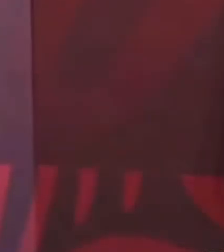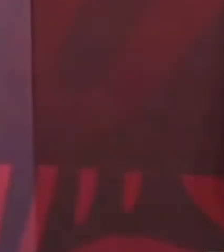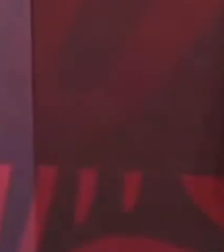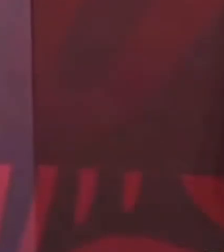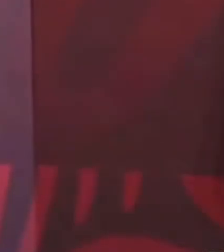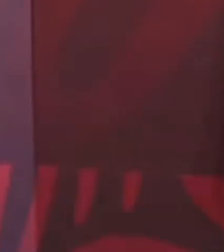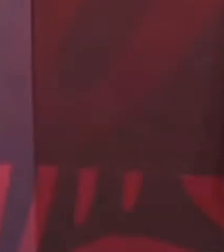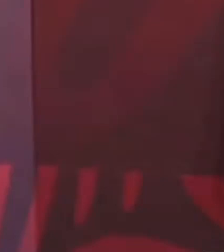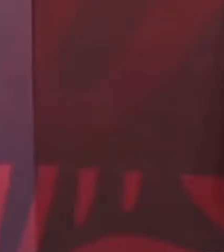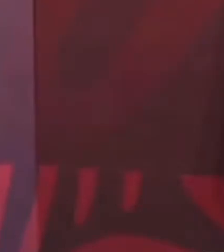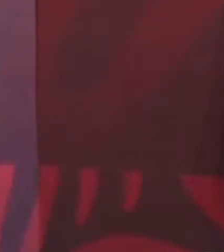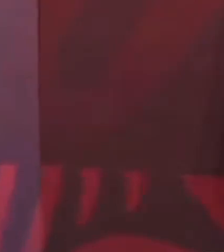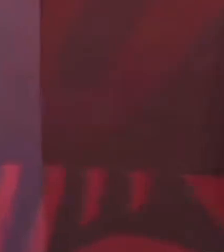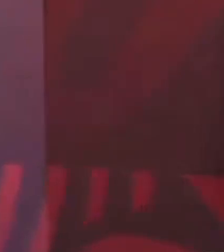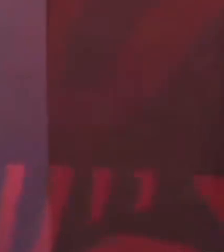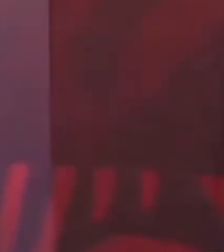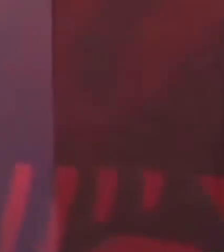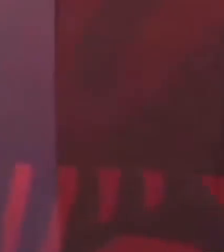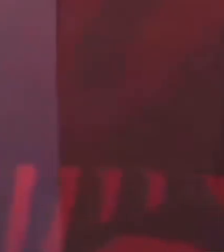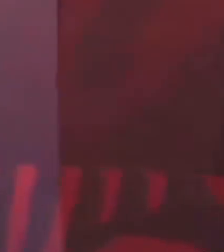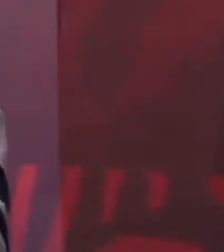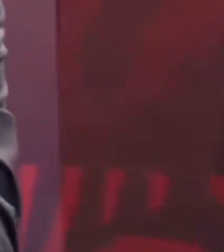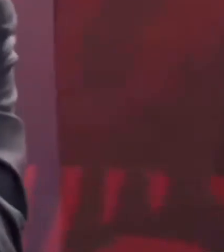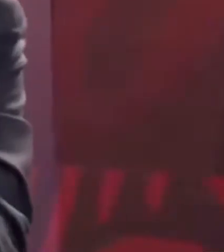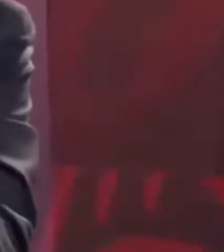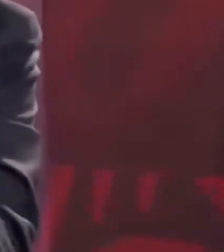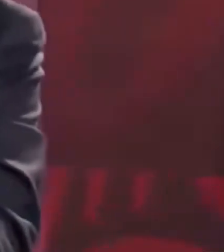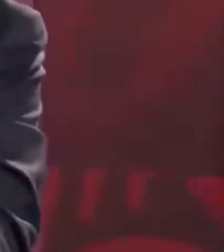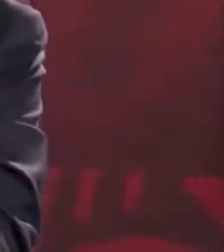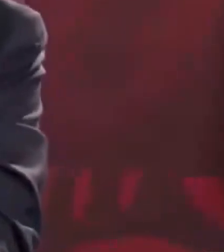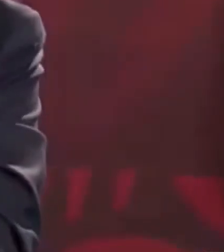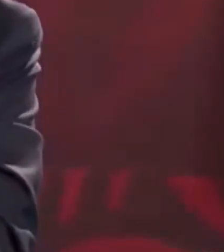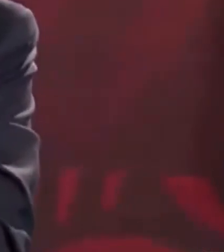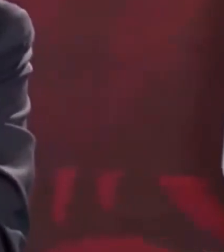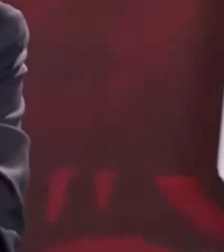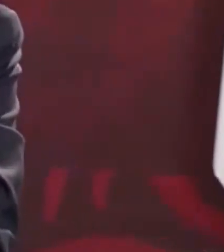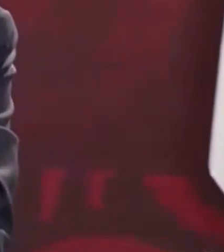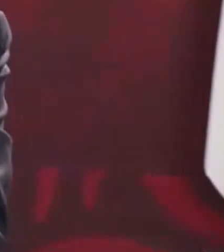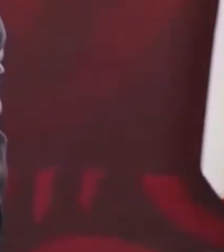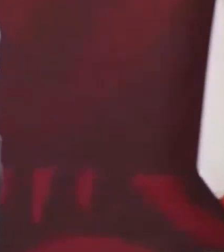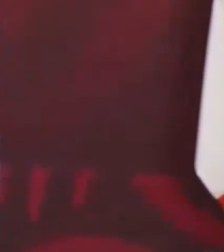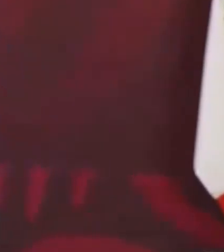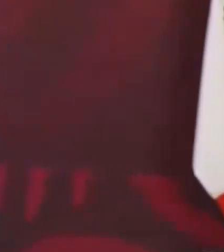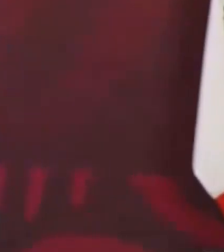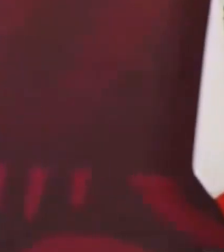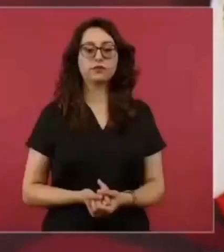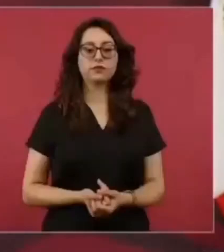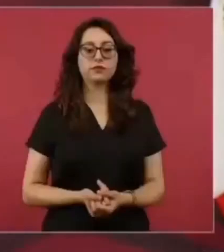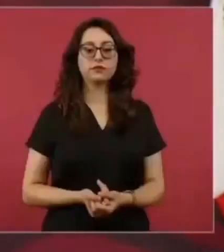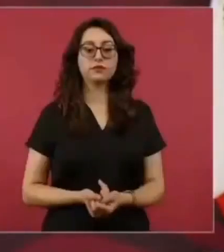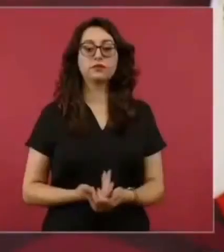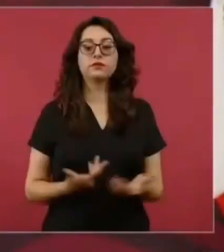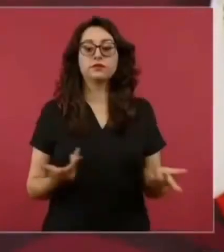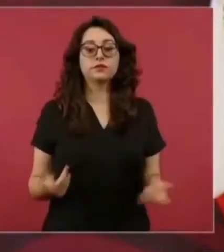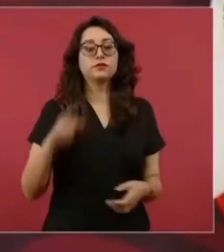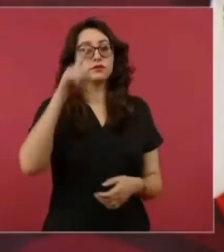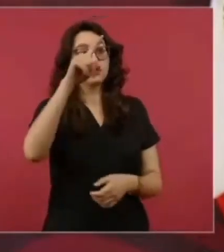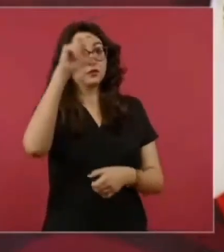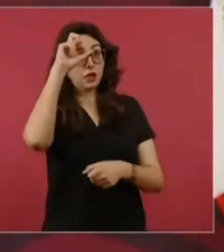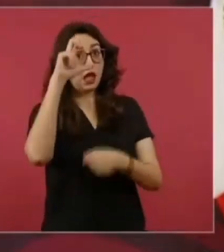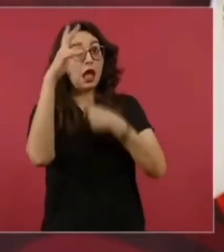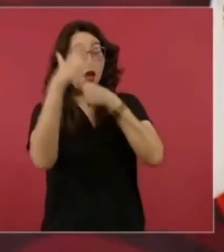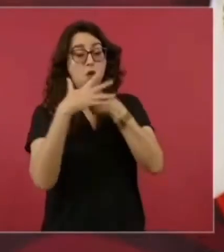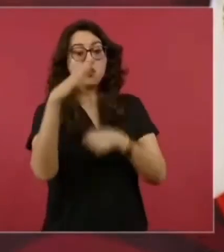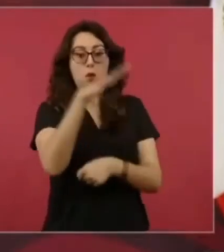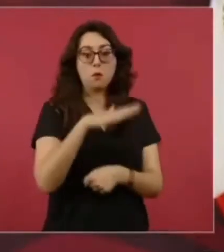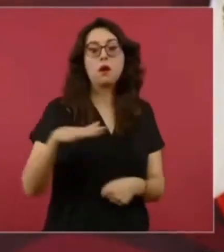repito, después de la Segunda Guerra Mundial. ¿Y en qué consiste el estado de bienestar? En que el ser